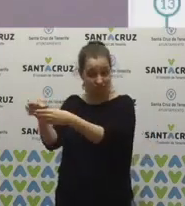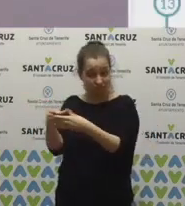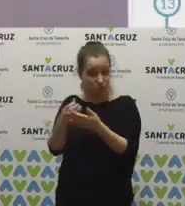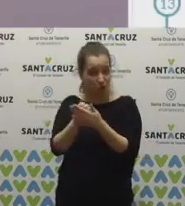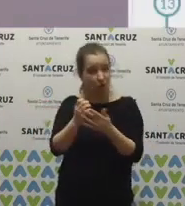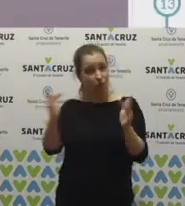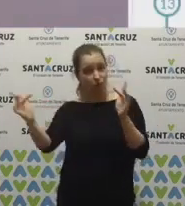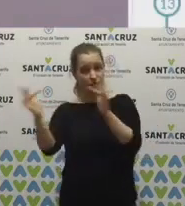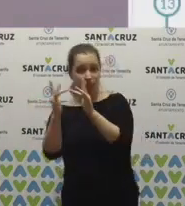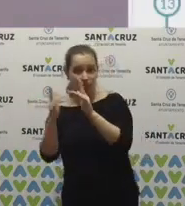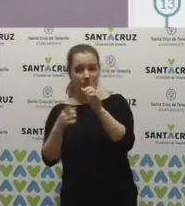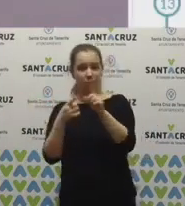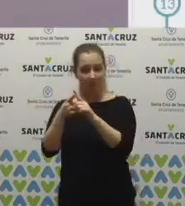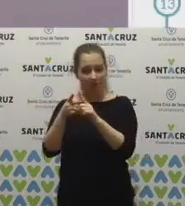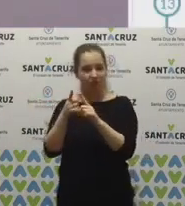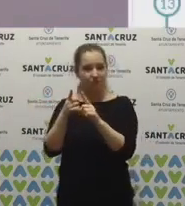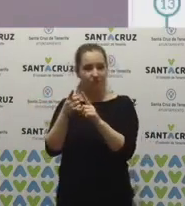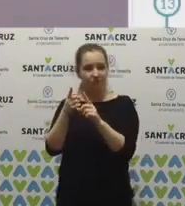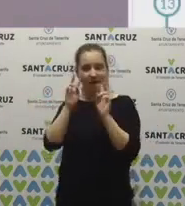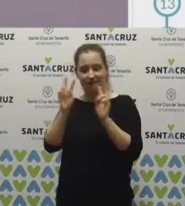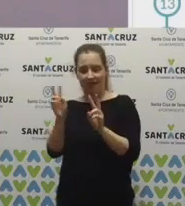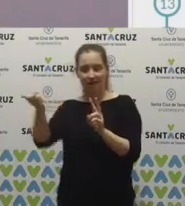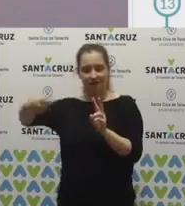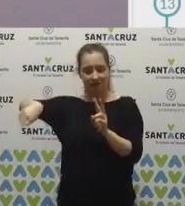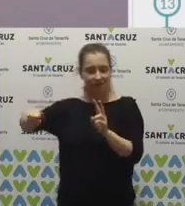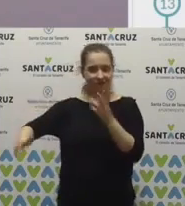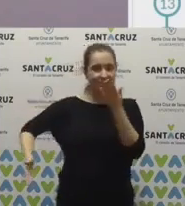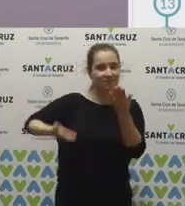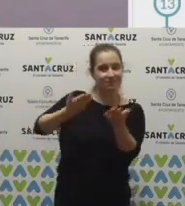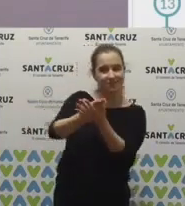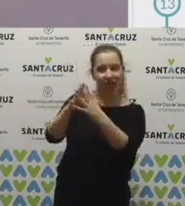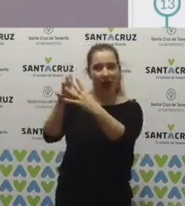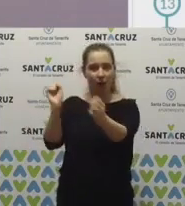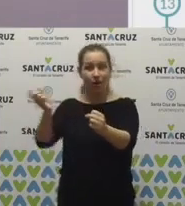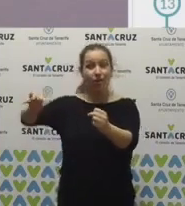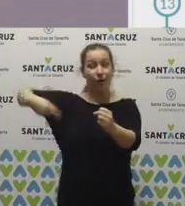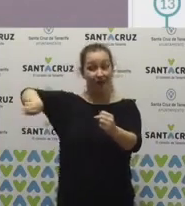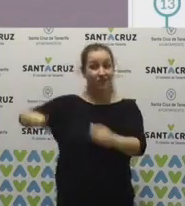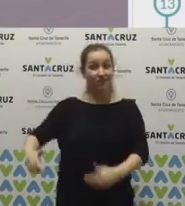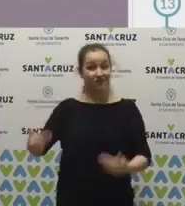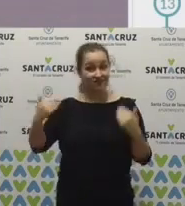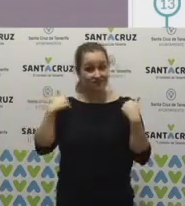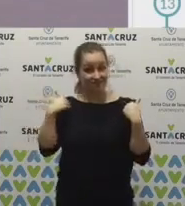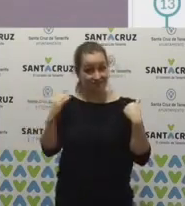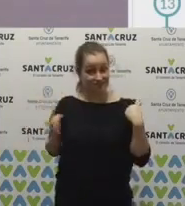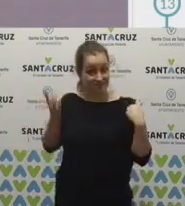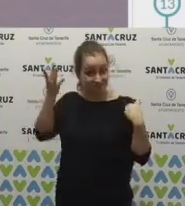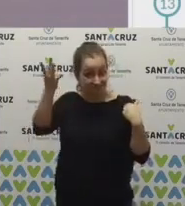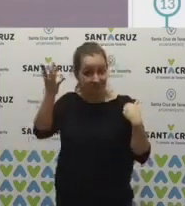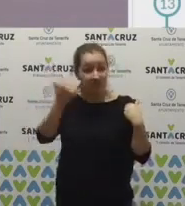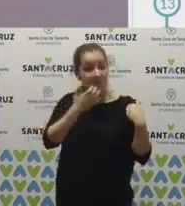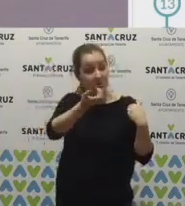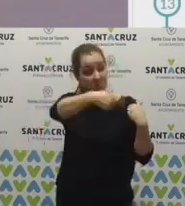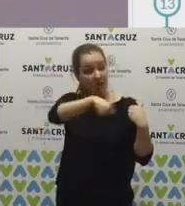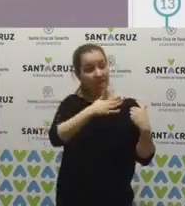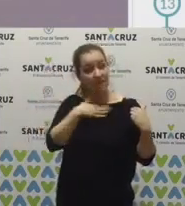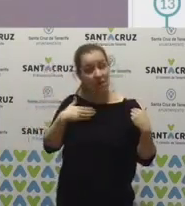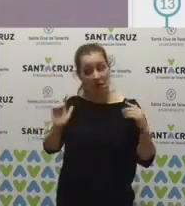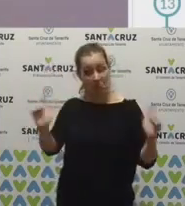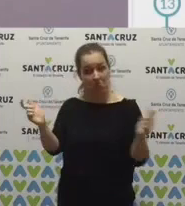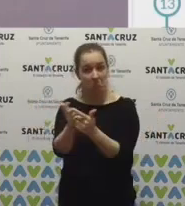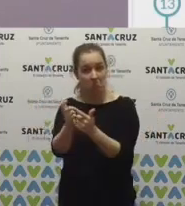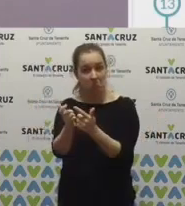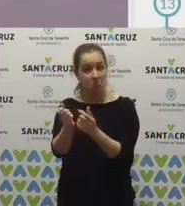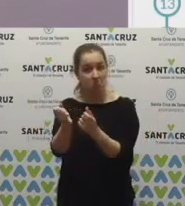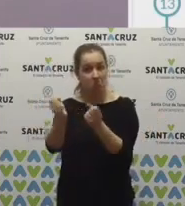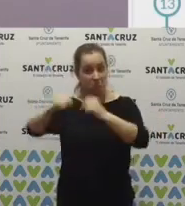acuerdos y de de sugerencias y de aportaciones que están haciendo ellos si ustedes quieren reunirse con ellos y lo hacen bueno pues